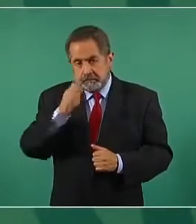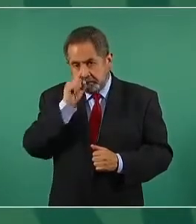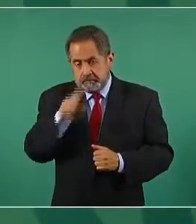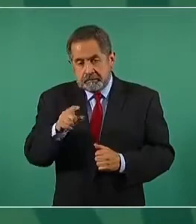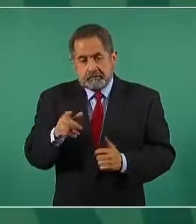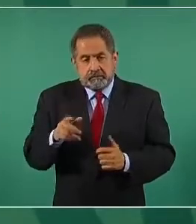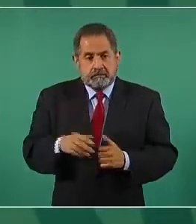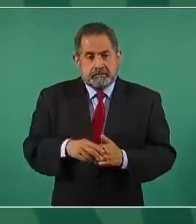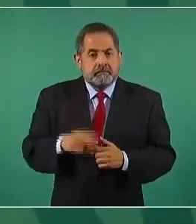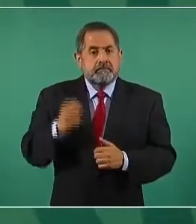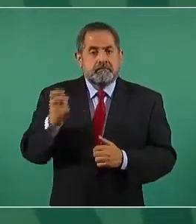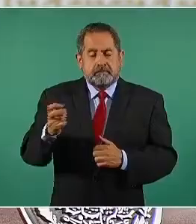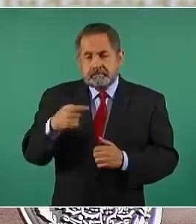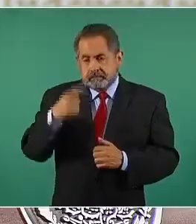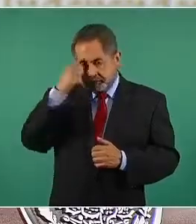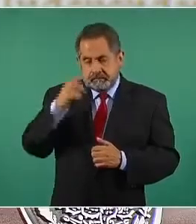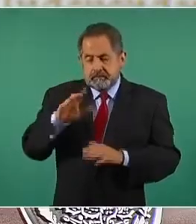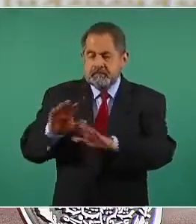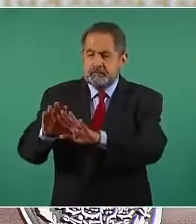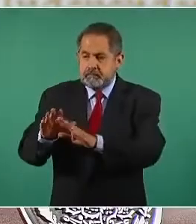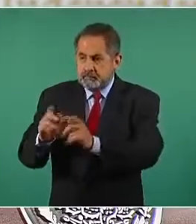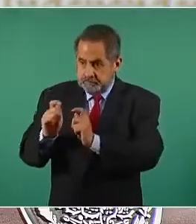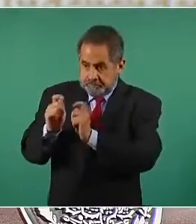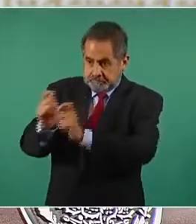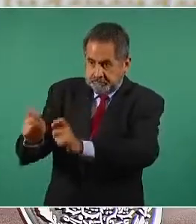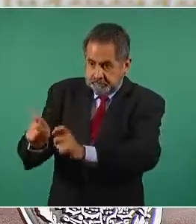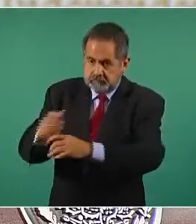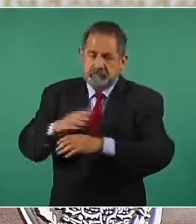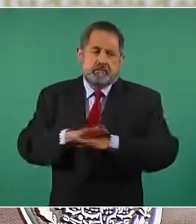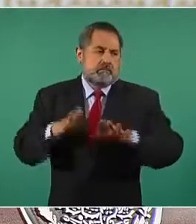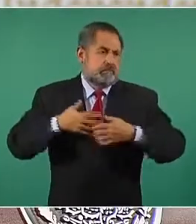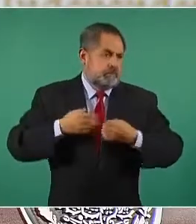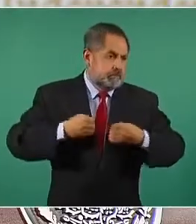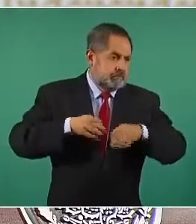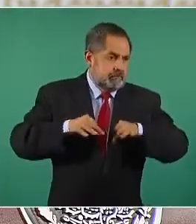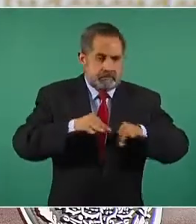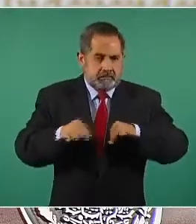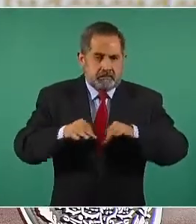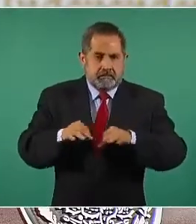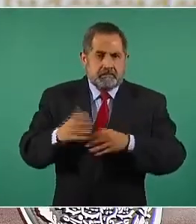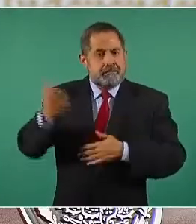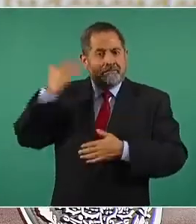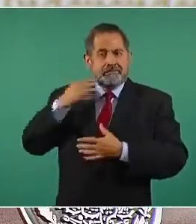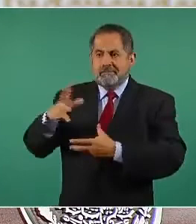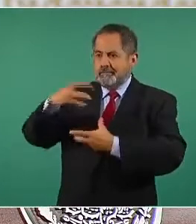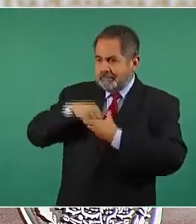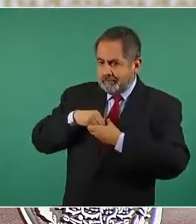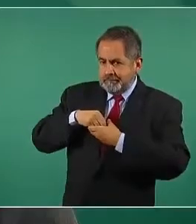Y eso me libera, porque yo también tenía que hacer eso.